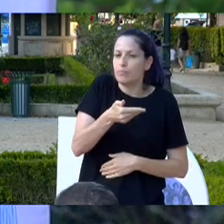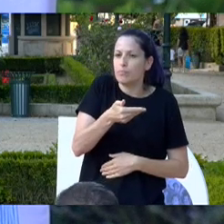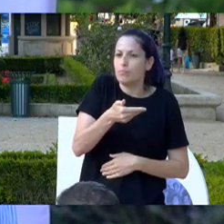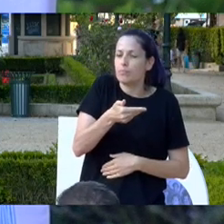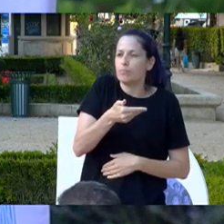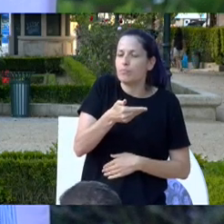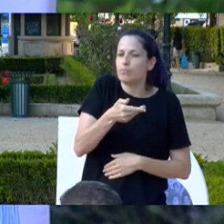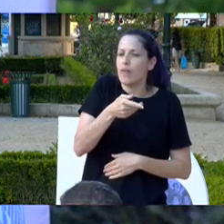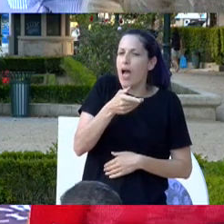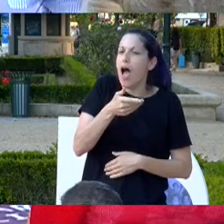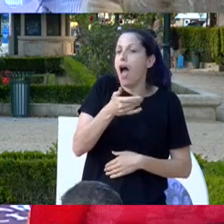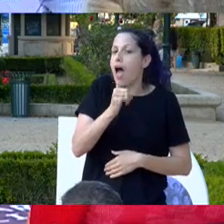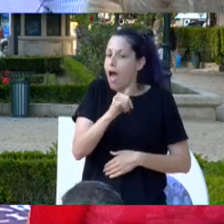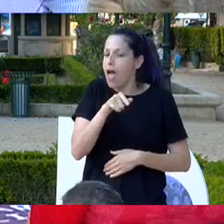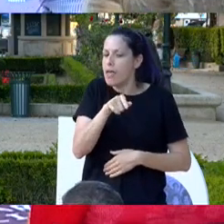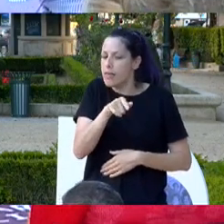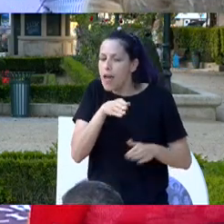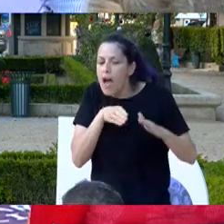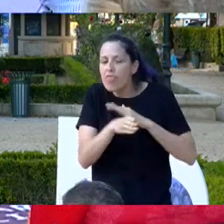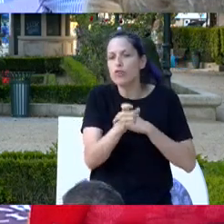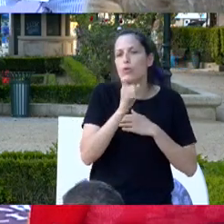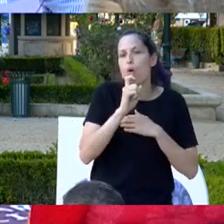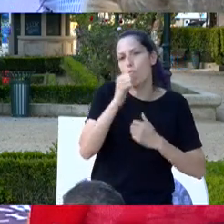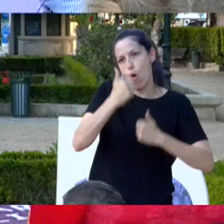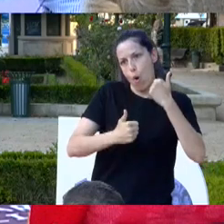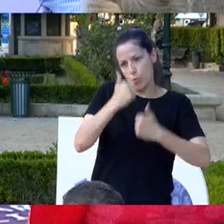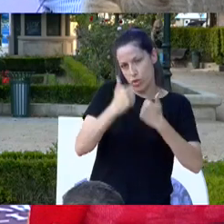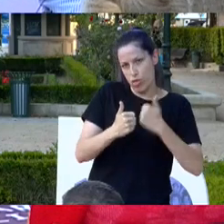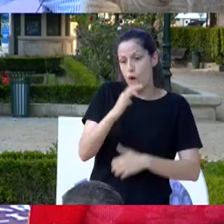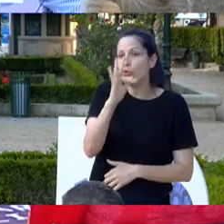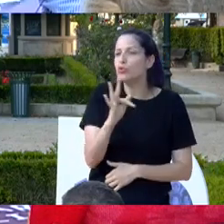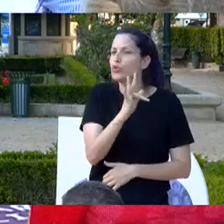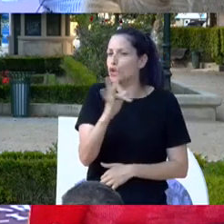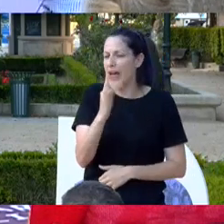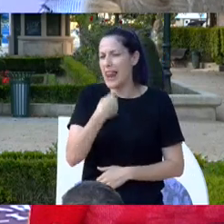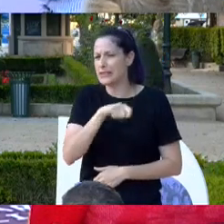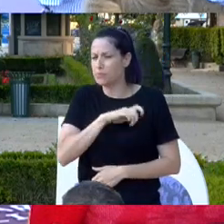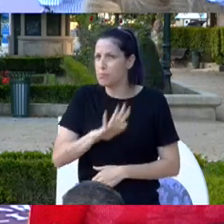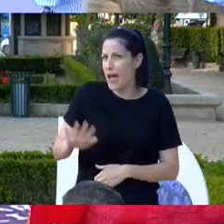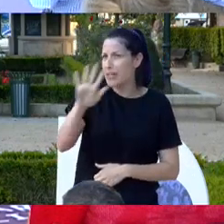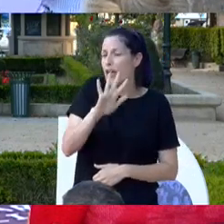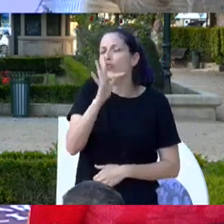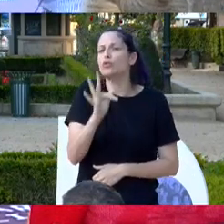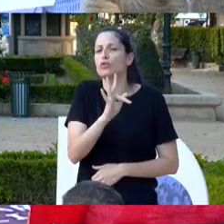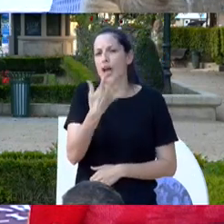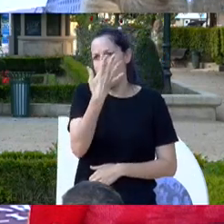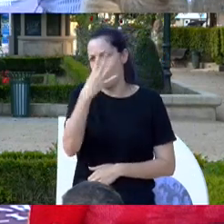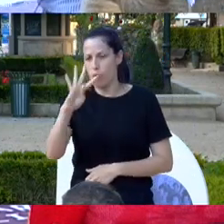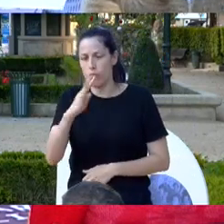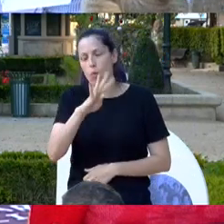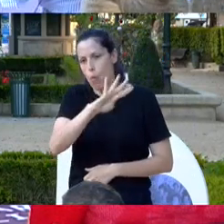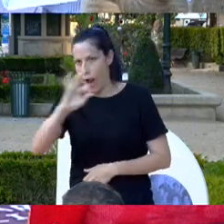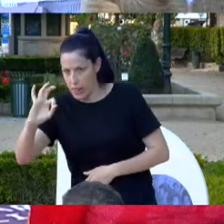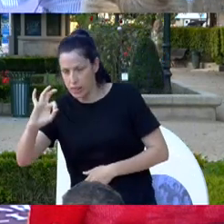de acceso, e había simplemente 40 plazas de acceso para toda España, 20 para mulleres e 20 para